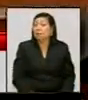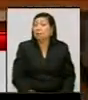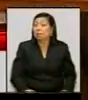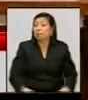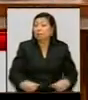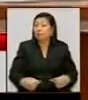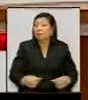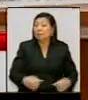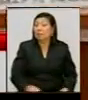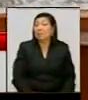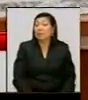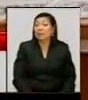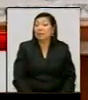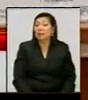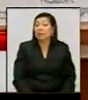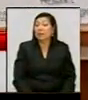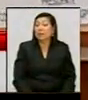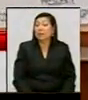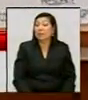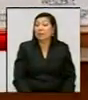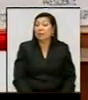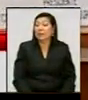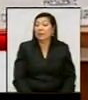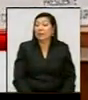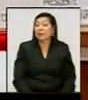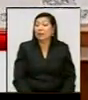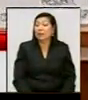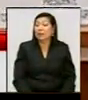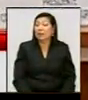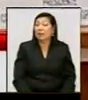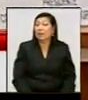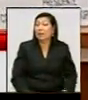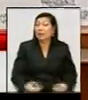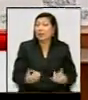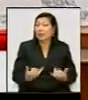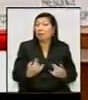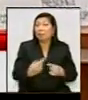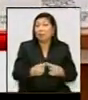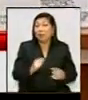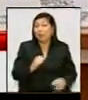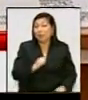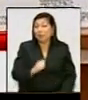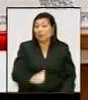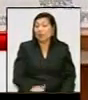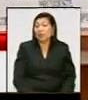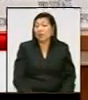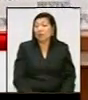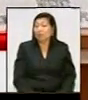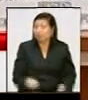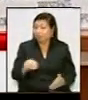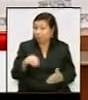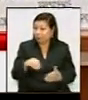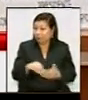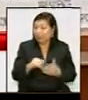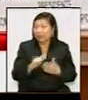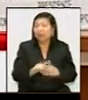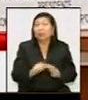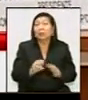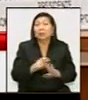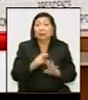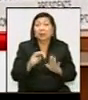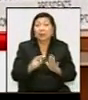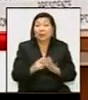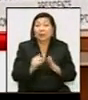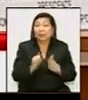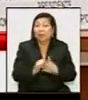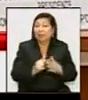este sí, para terminar, congresista, no vamos a entrar a debate con, pero yo se ha puesto porque son proyectos que